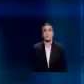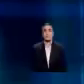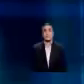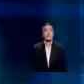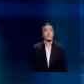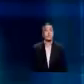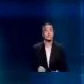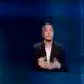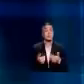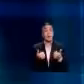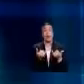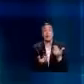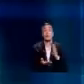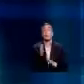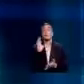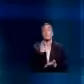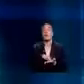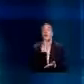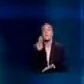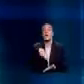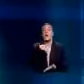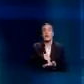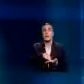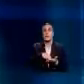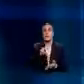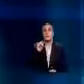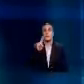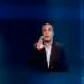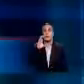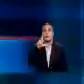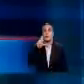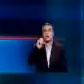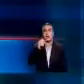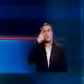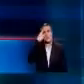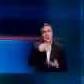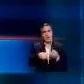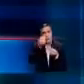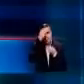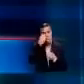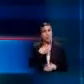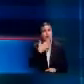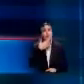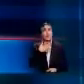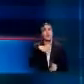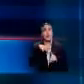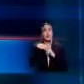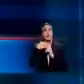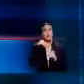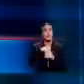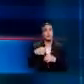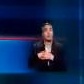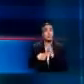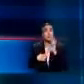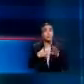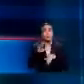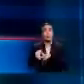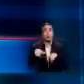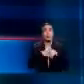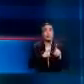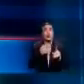muy bien amigos falsetas ahora a la provincia de manabí con marcelo ruiz para que nos informe cuál es la situación del coronavirus en este